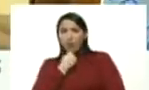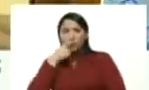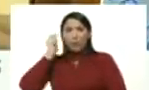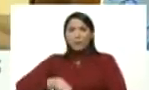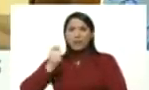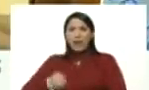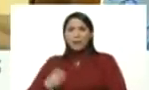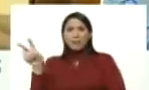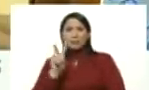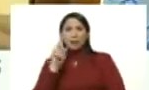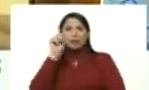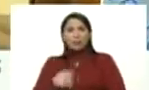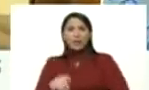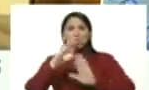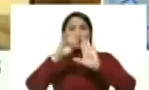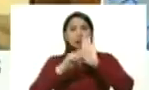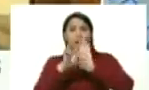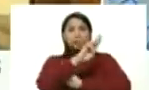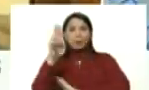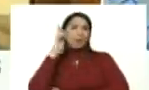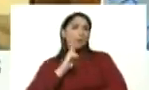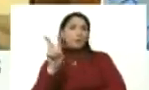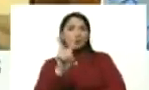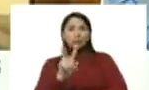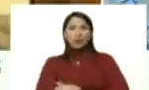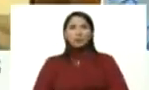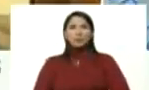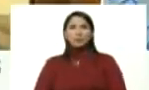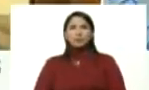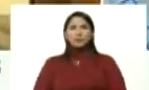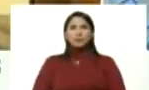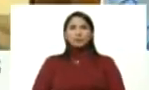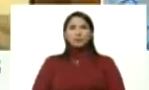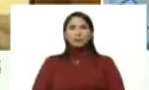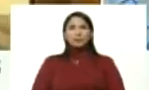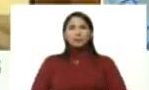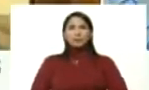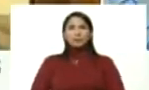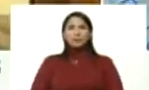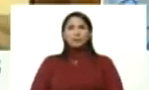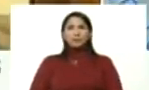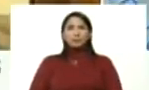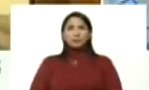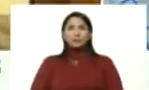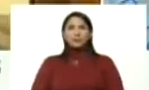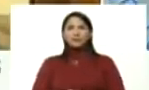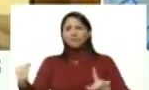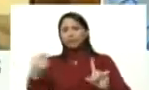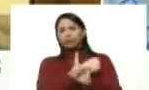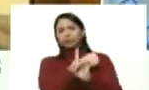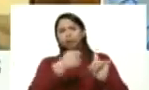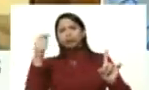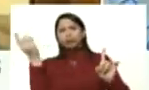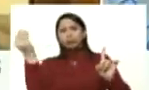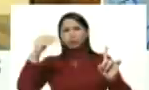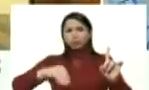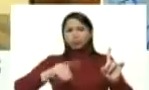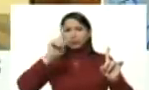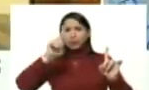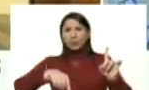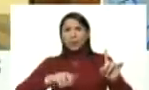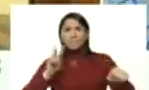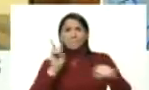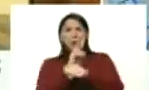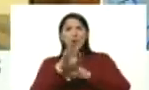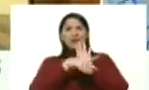y, por supuesto, la Constitución de la República Bolivariana de Venezuela. Y atropellan además y violan